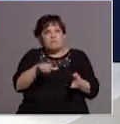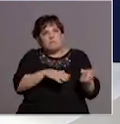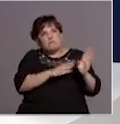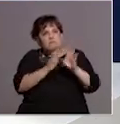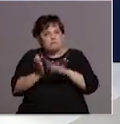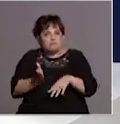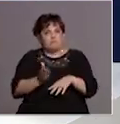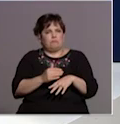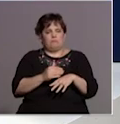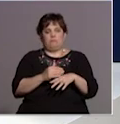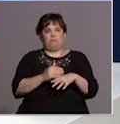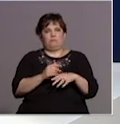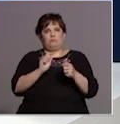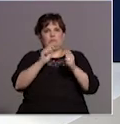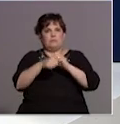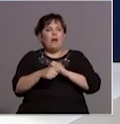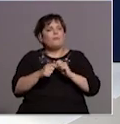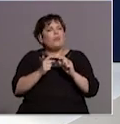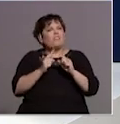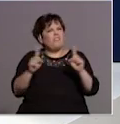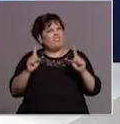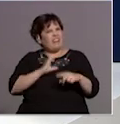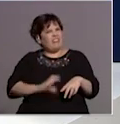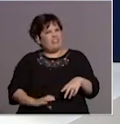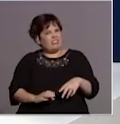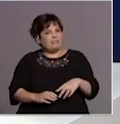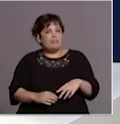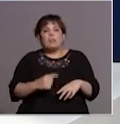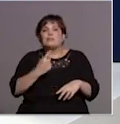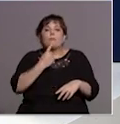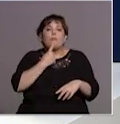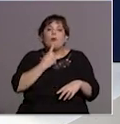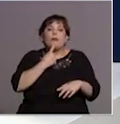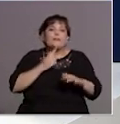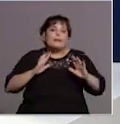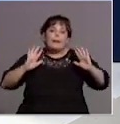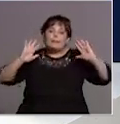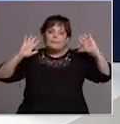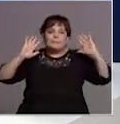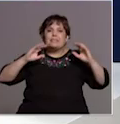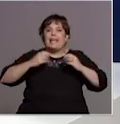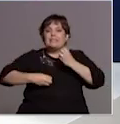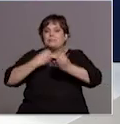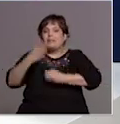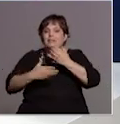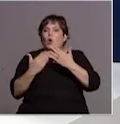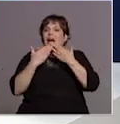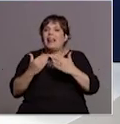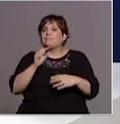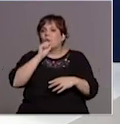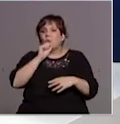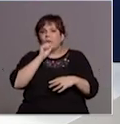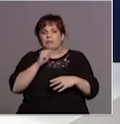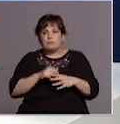la entrada de una revolución porque ha surgido un estilo nuevo que es la política expresada a través del tuit los